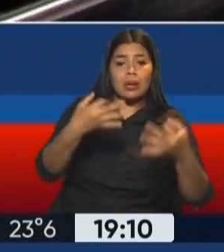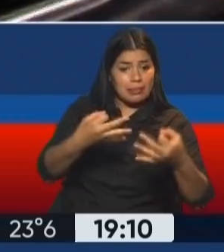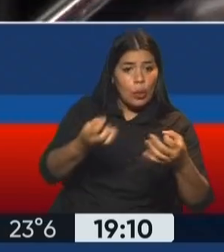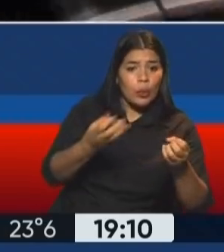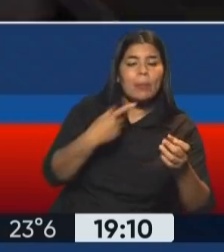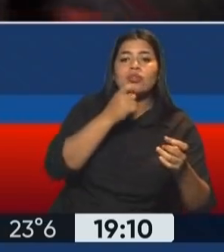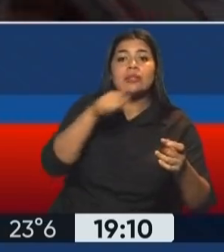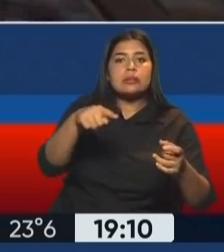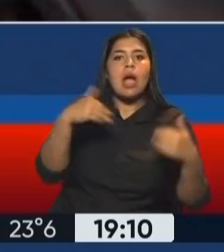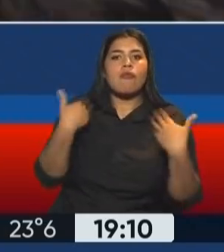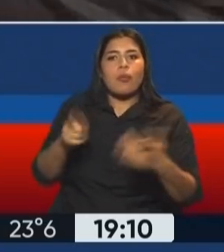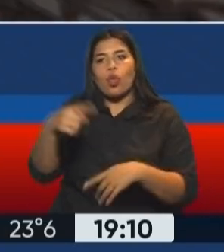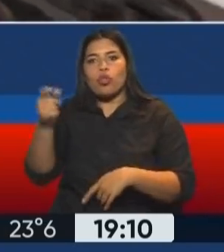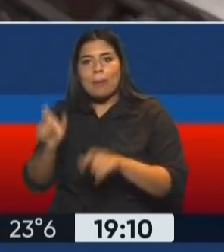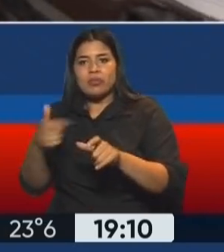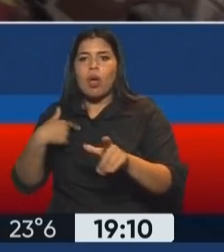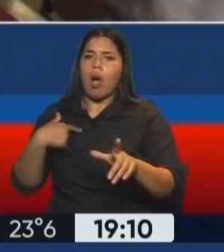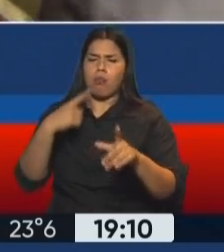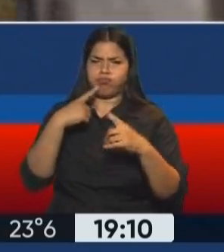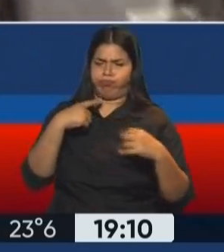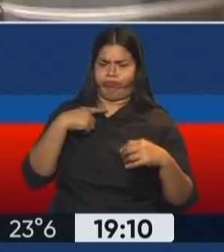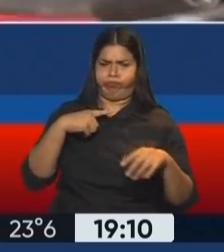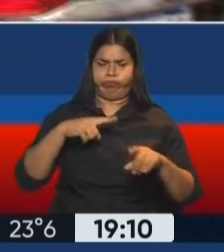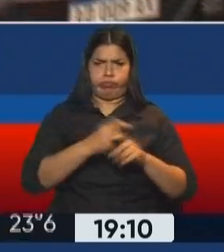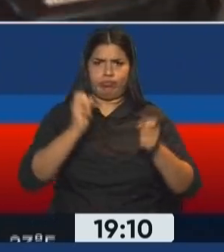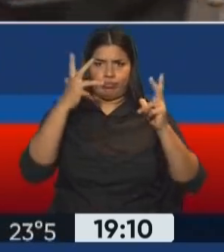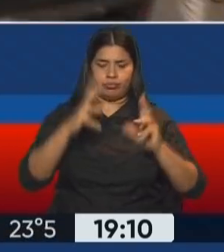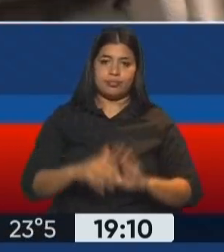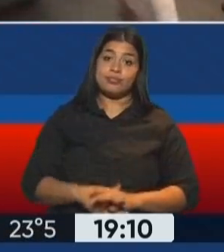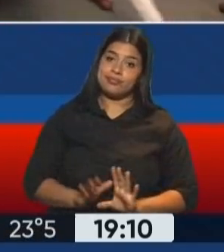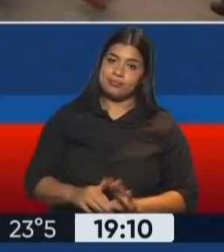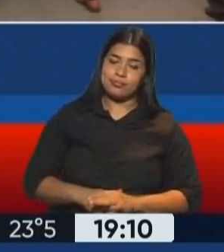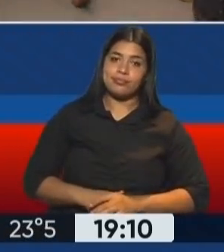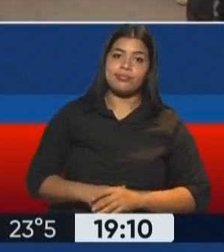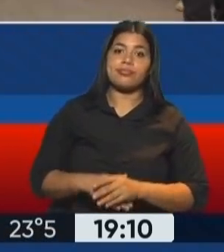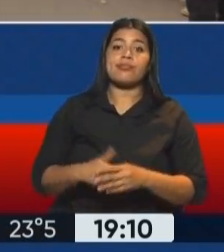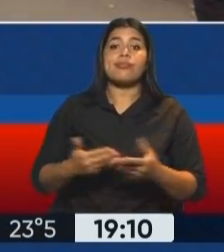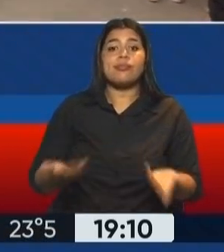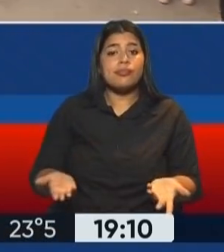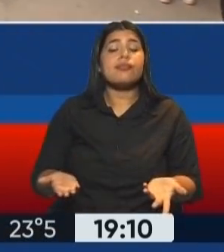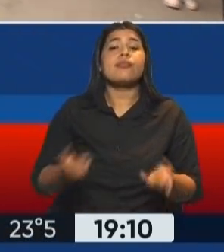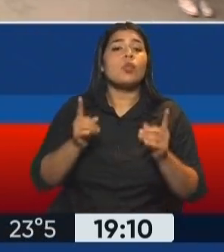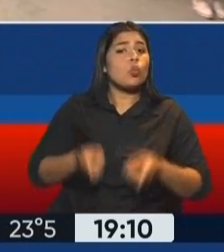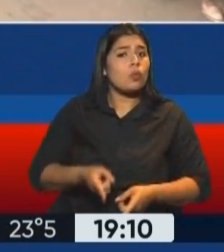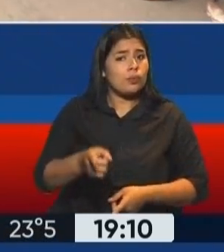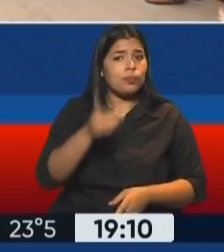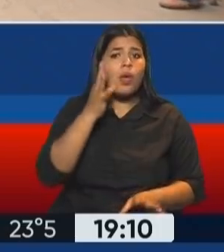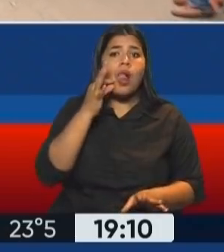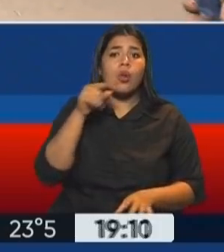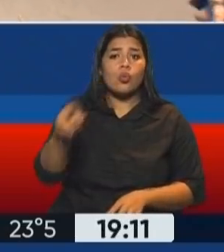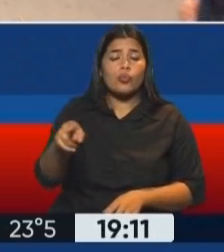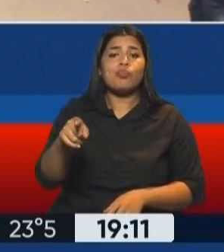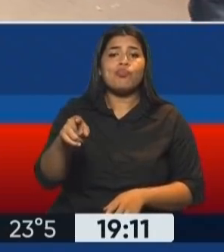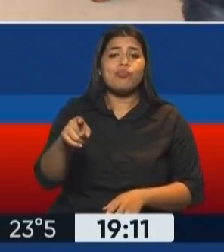a los extraños, lo repudiamos de la manera más vehemente posible. Independientemente de eso, hay algo que dijo hoy el